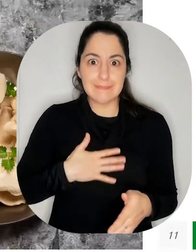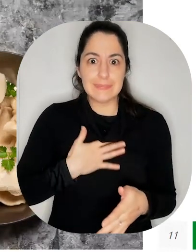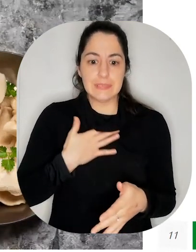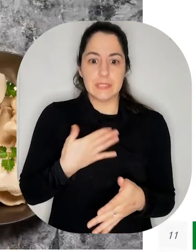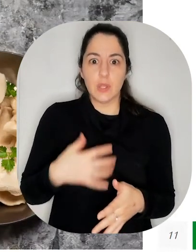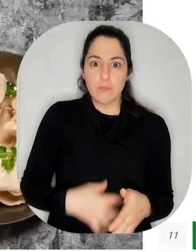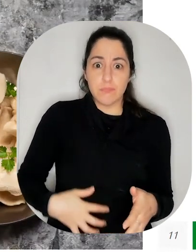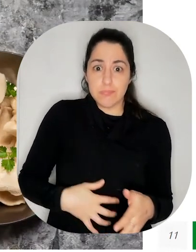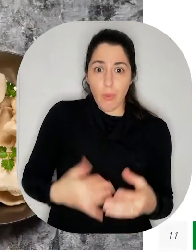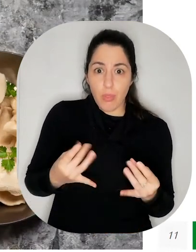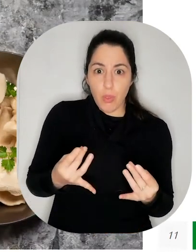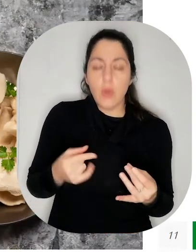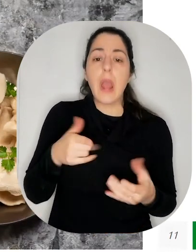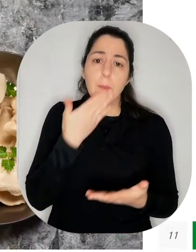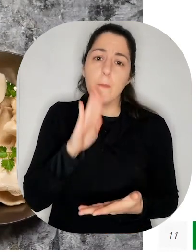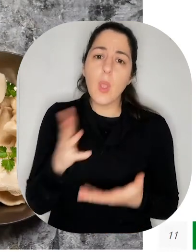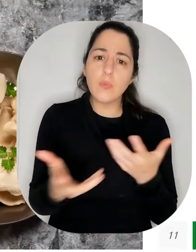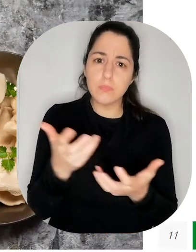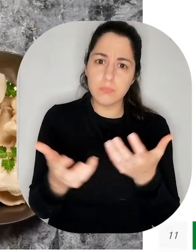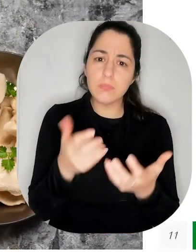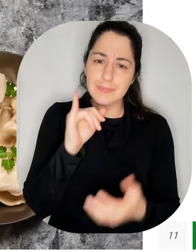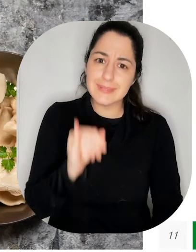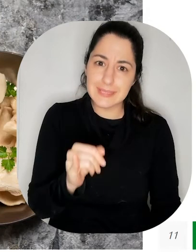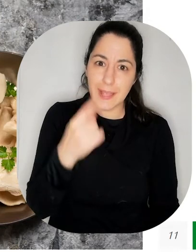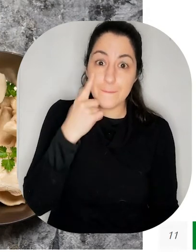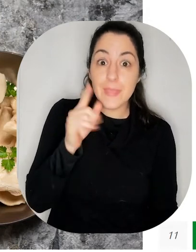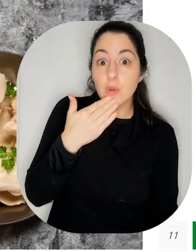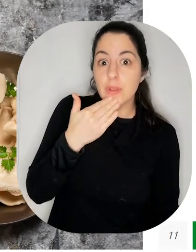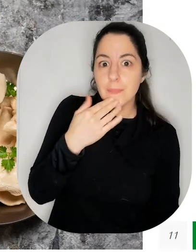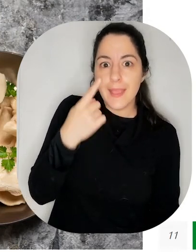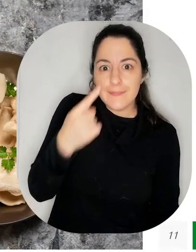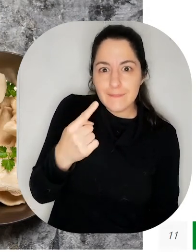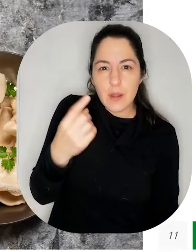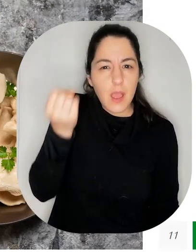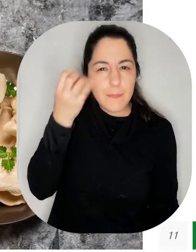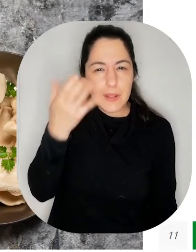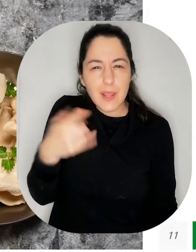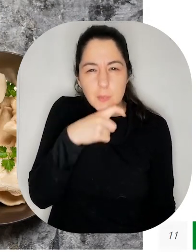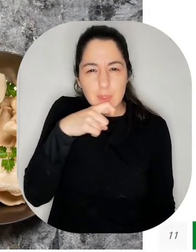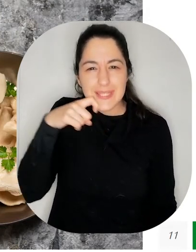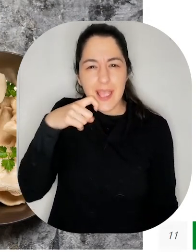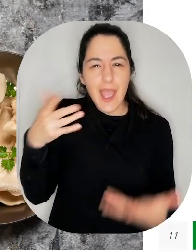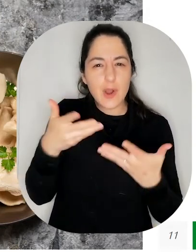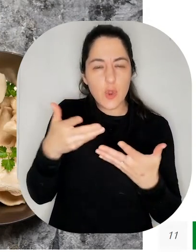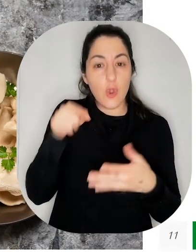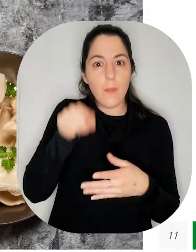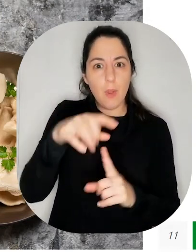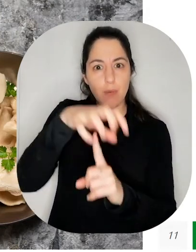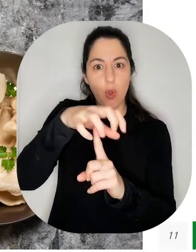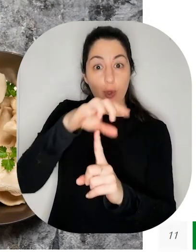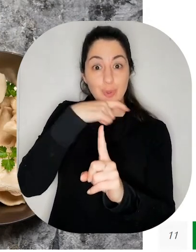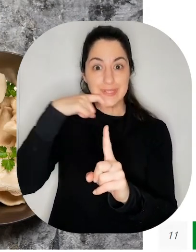no perder sus propiedades. Y también averiguar los distintos tipos de secado para qué sirven. Algunos pueden aumentar